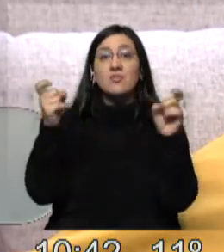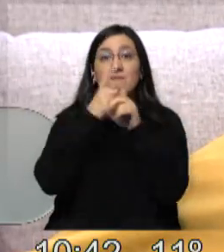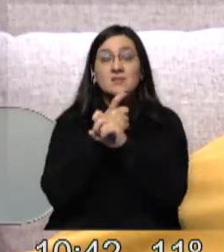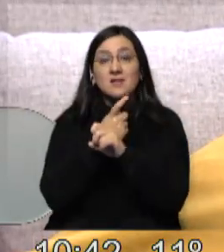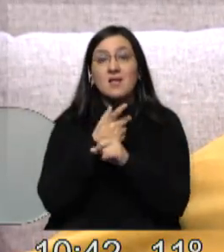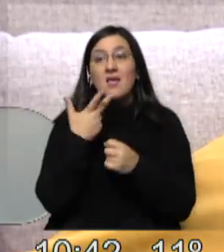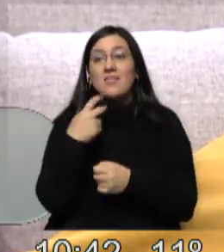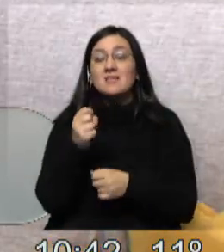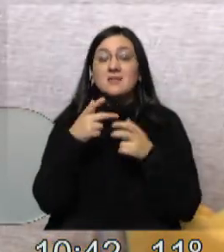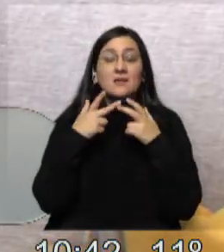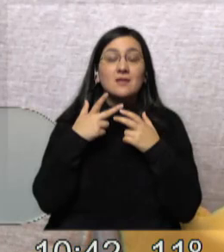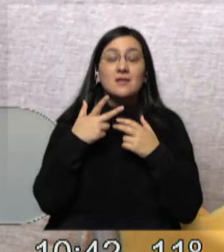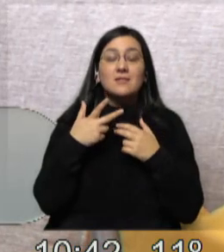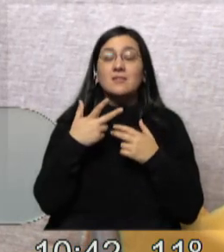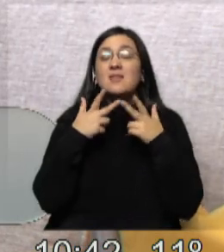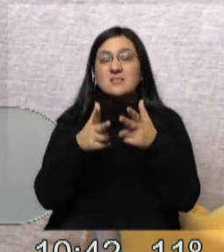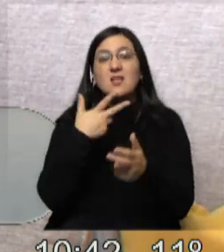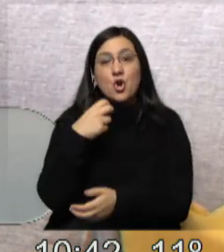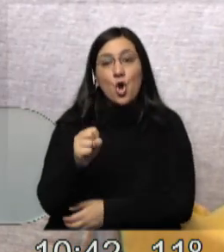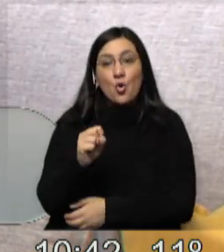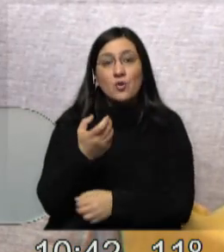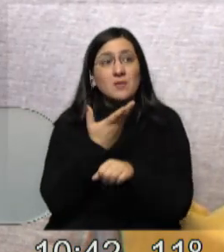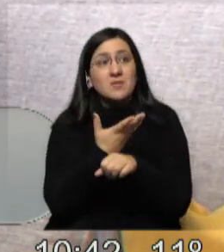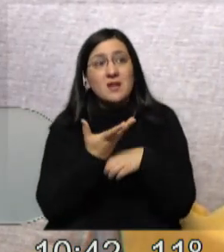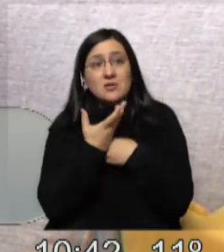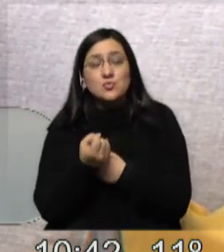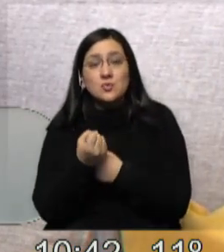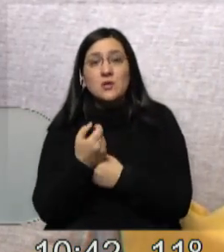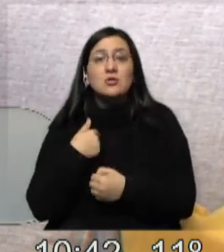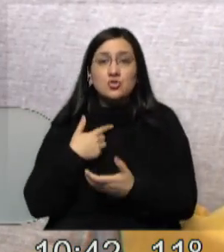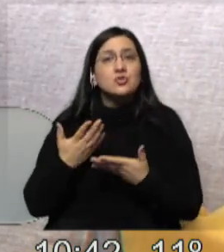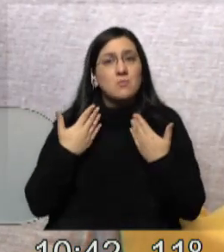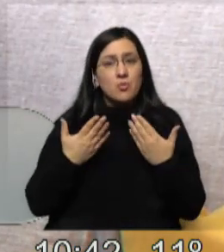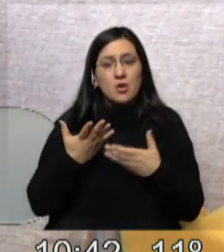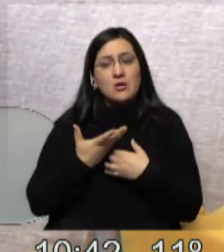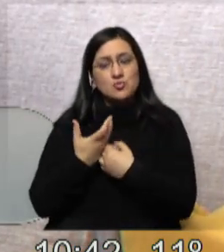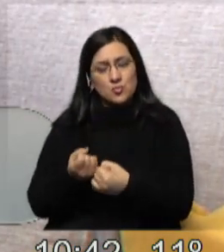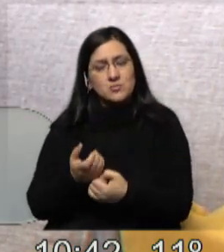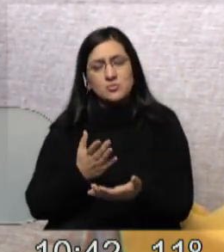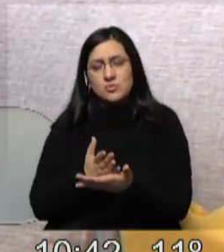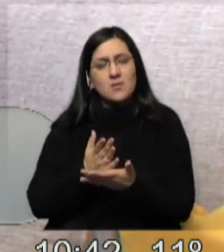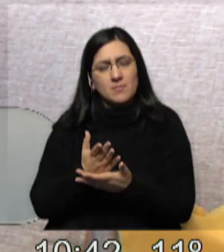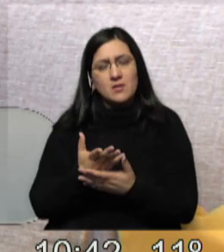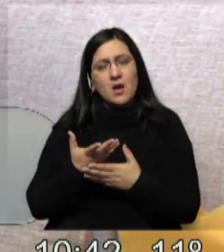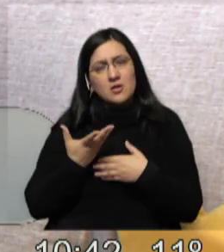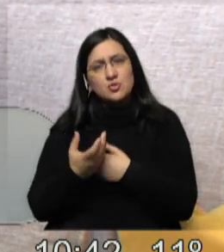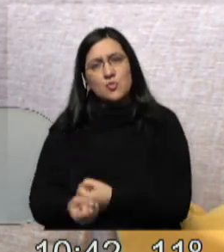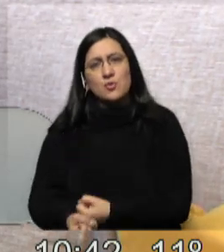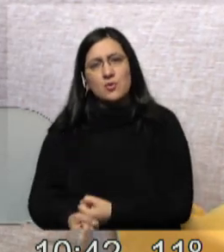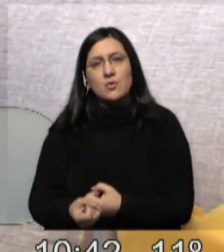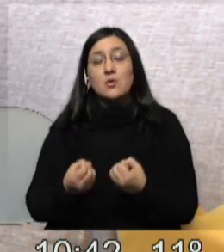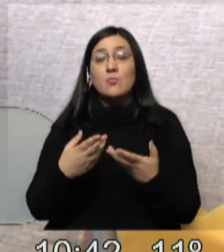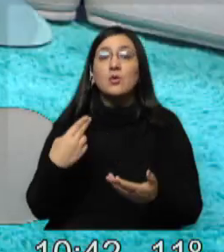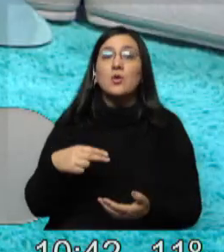ayuda. Exacto, sí. Siempre estoy del lado social. Siempre donde pueda dar una mano, estoy con el que me lo venga a proponer. ¿Y por qué nunca